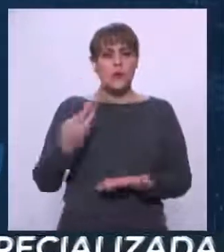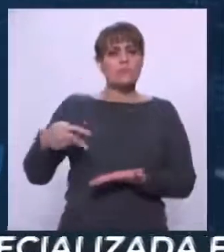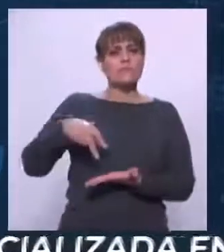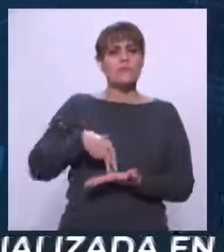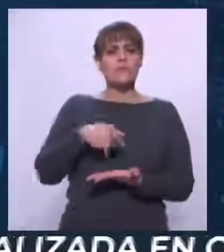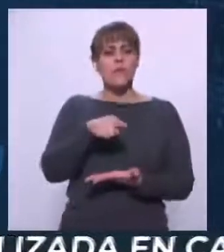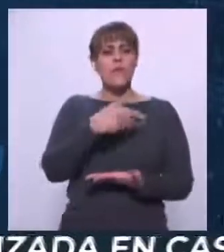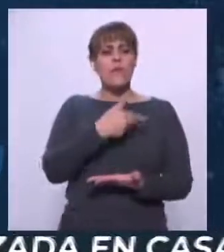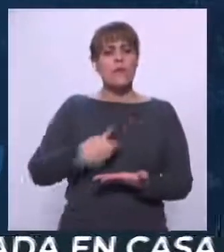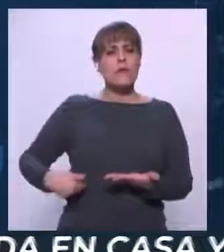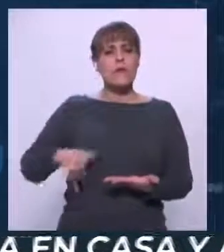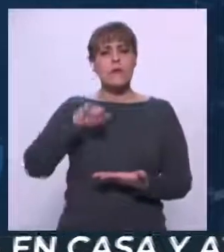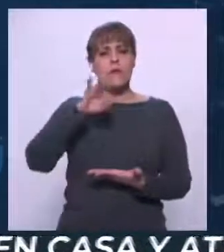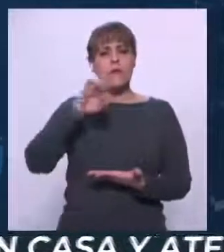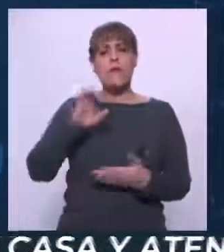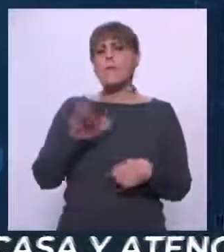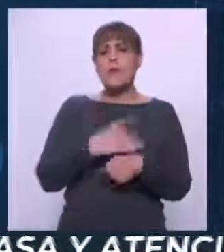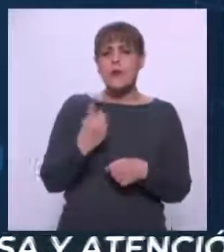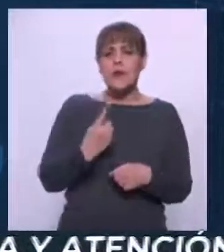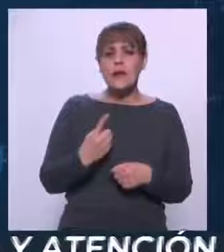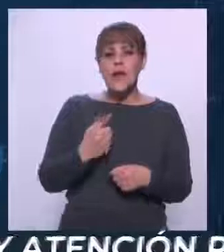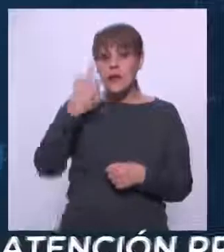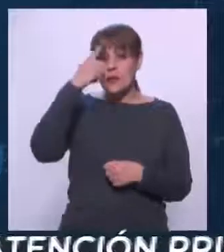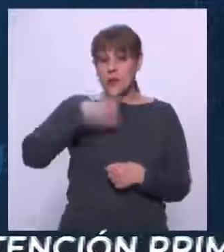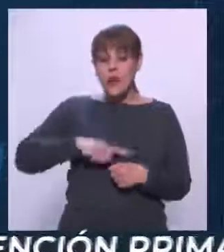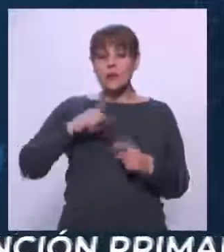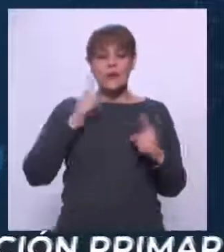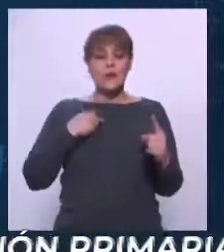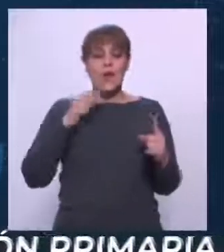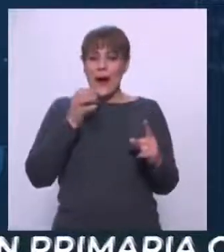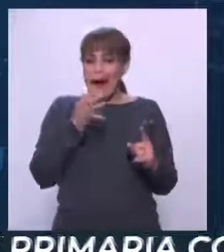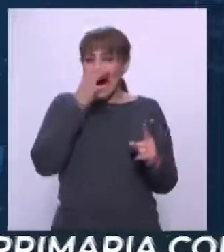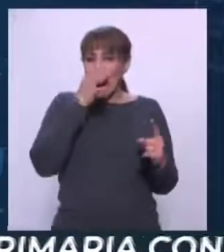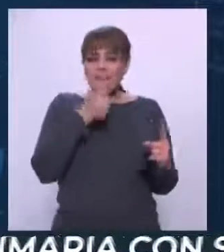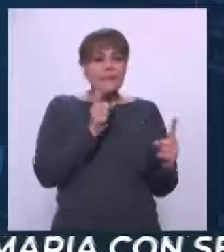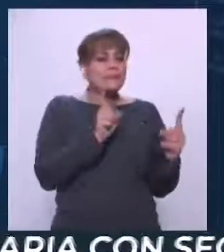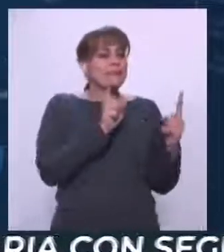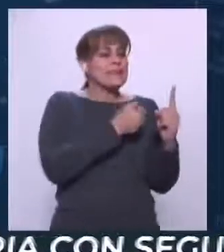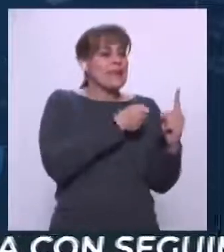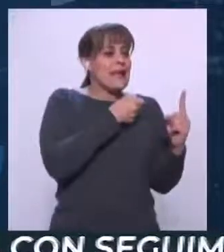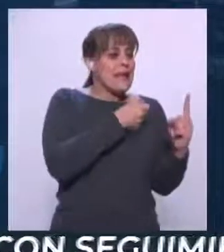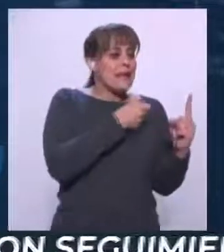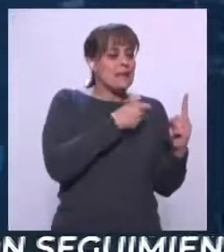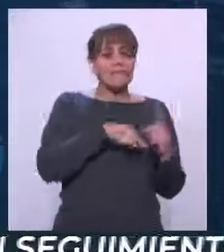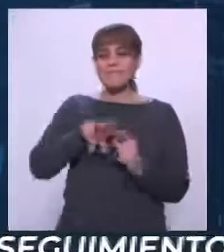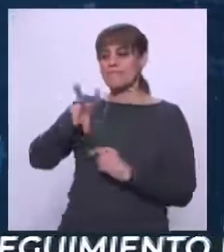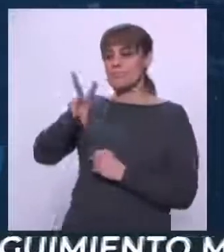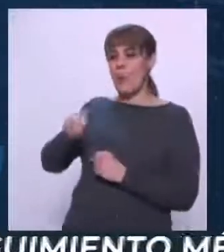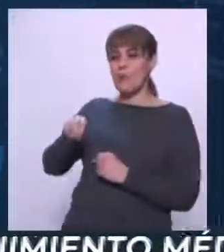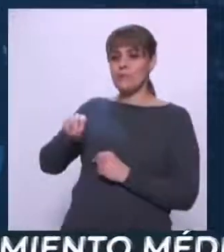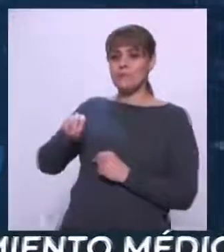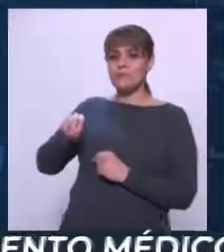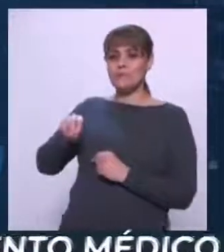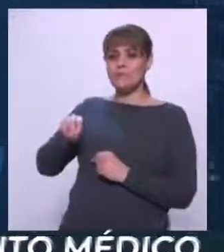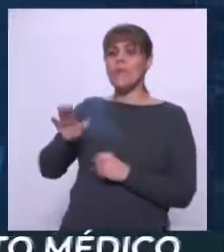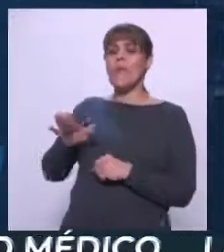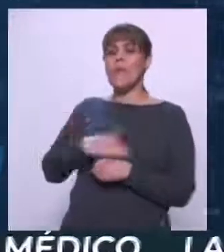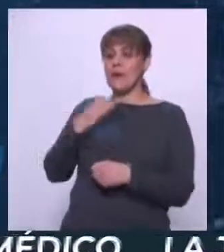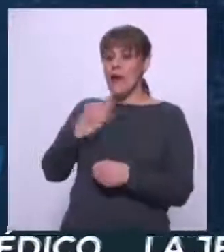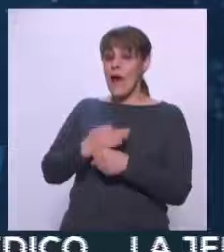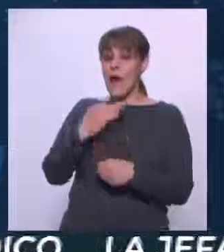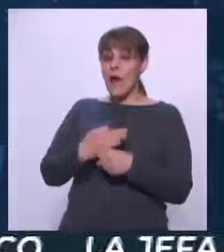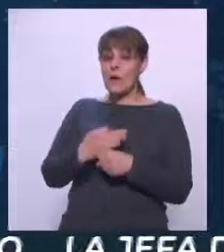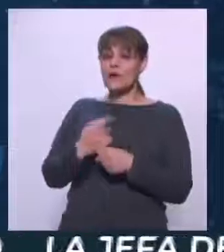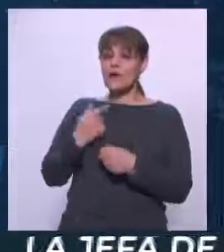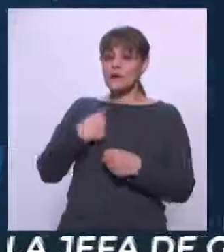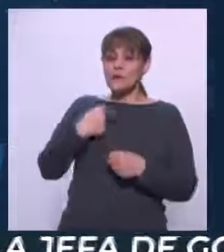nos vimos, a punto de hacer la entrevista, me dijo, ¿sabes qué? No, porque la negociación está en curso, si